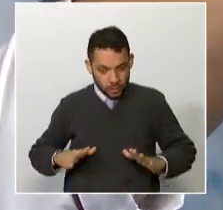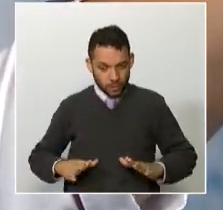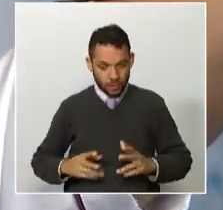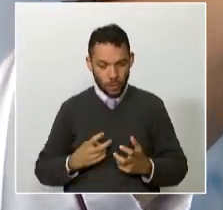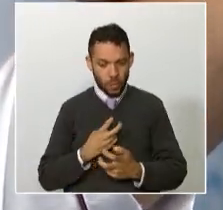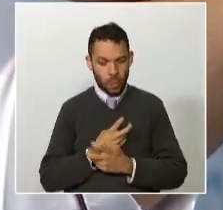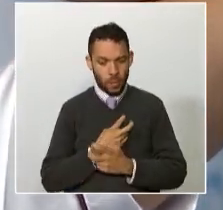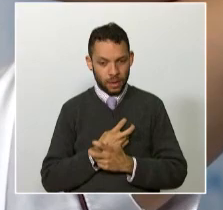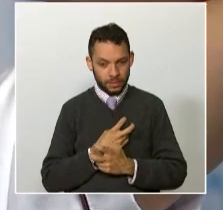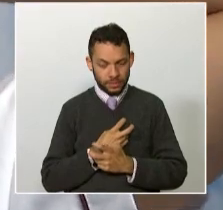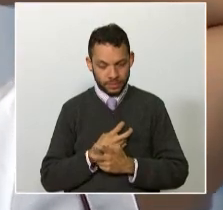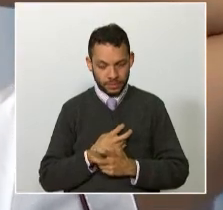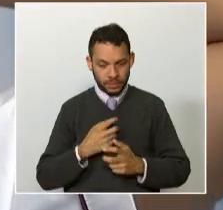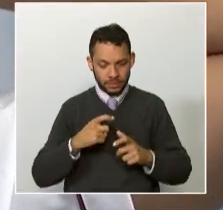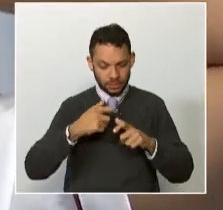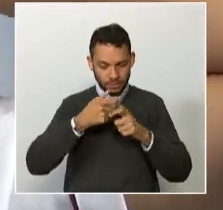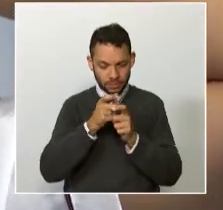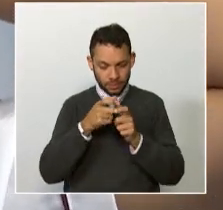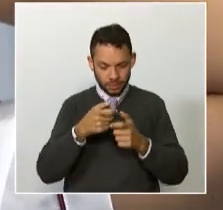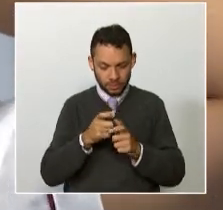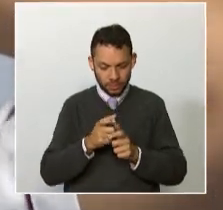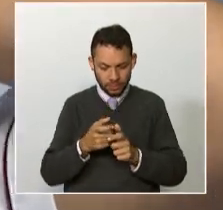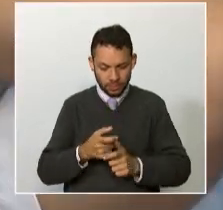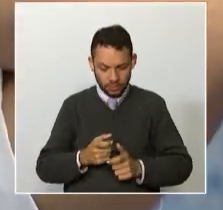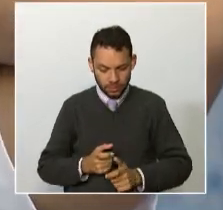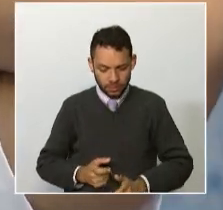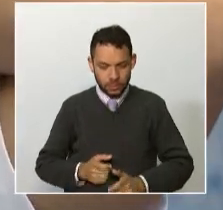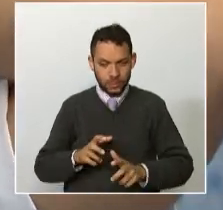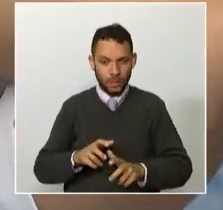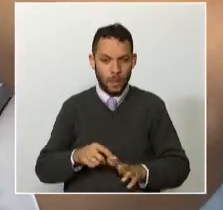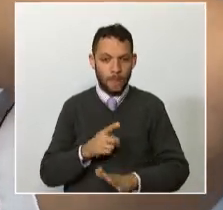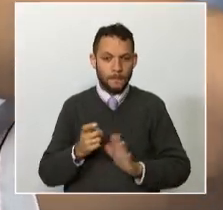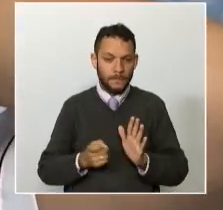de las vértebras, y lo llevamos hacia el lateral